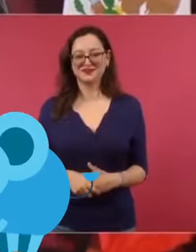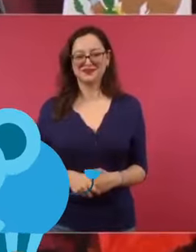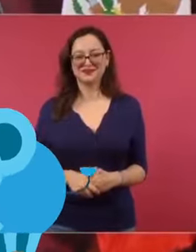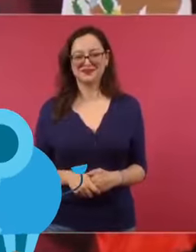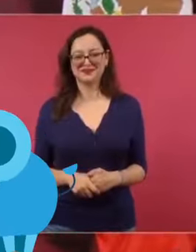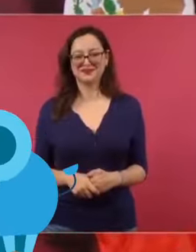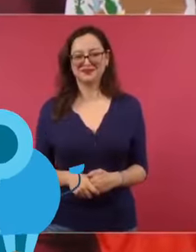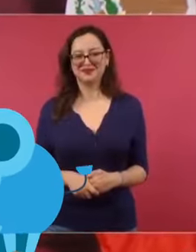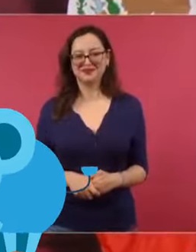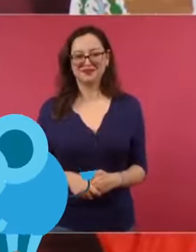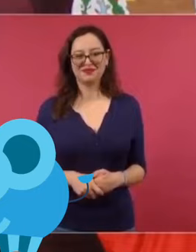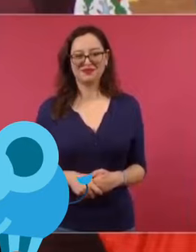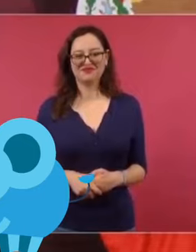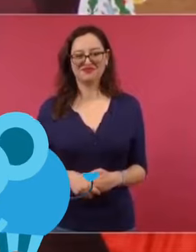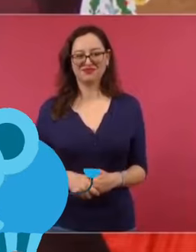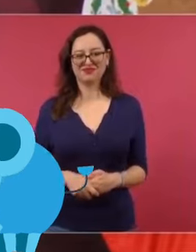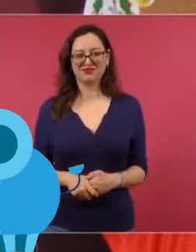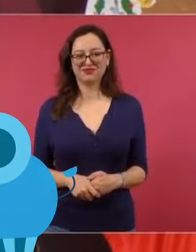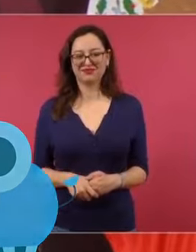Eso es para los que quieren que yo me vaya. Miren.